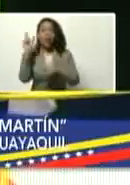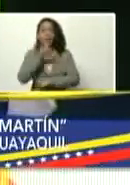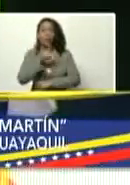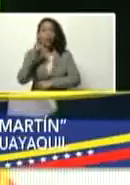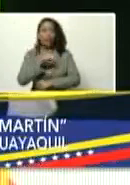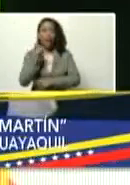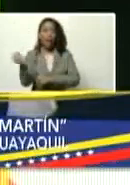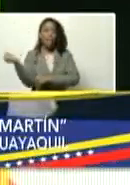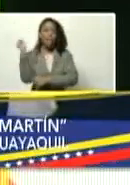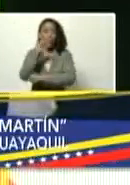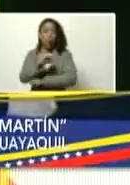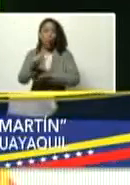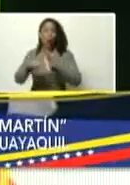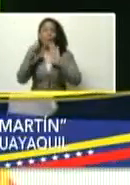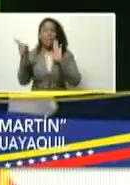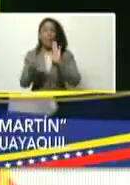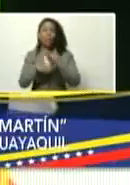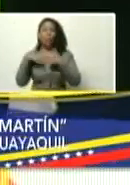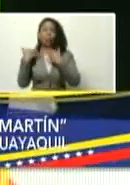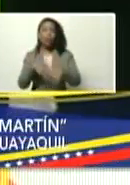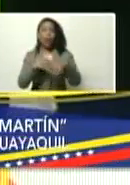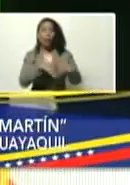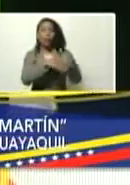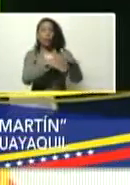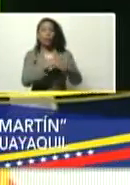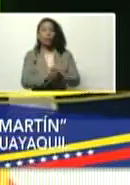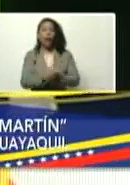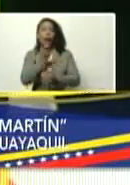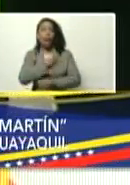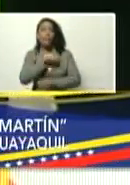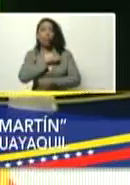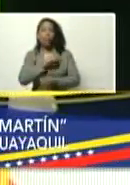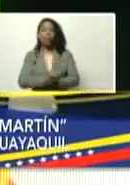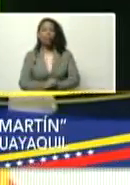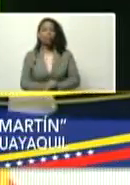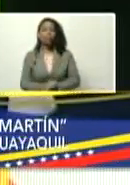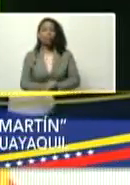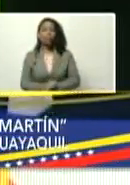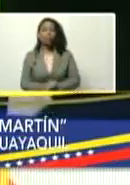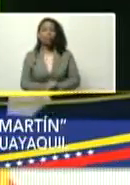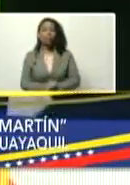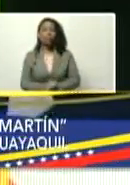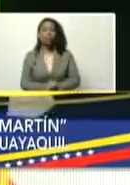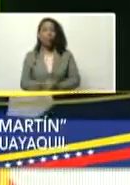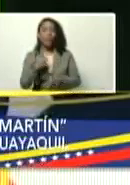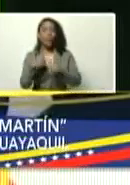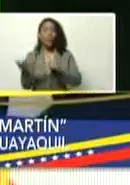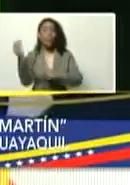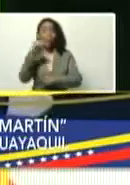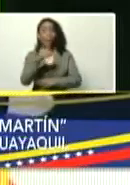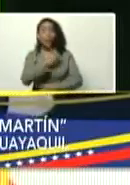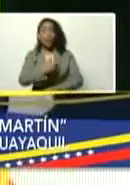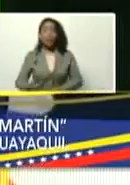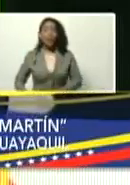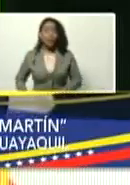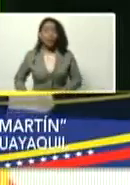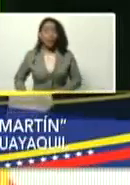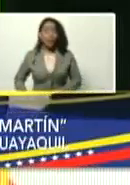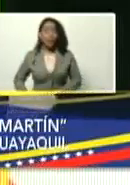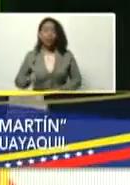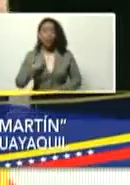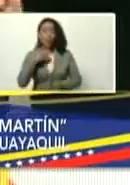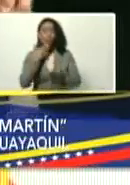derrotar totalmente al ejército español. Pero además, presidente, me voy a permitir unos